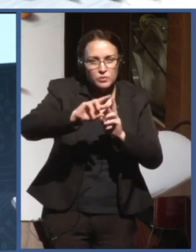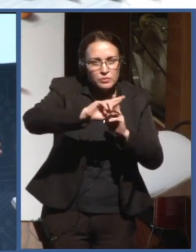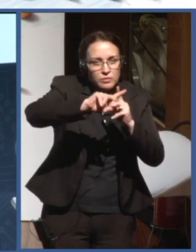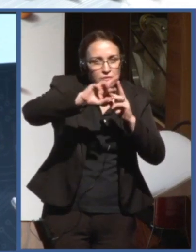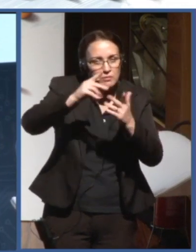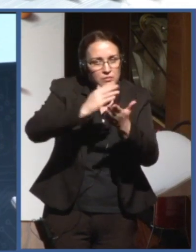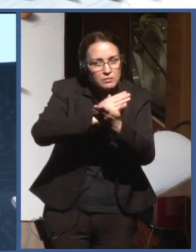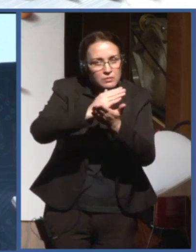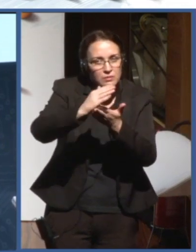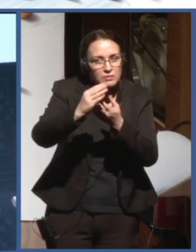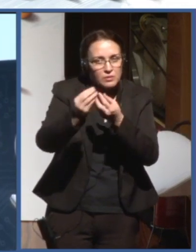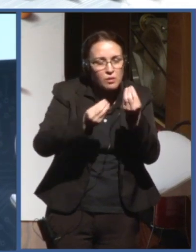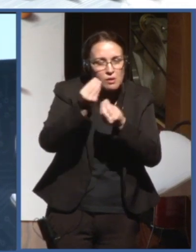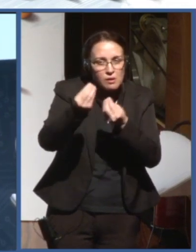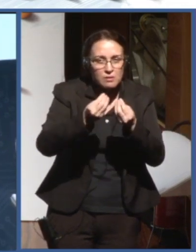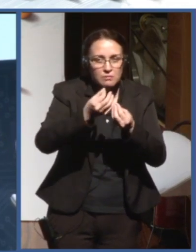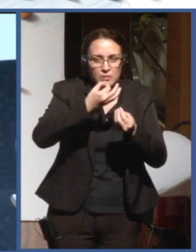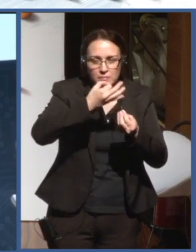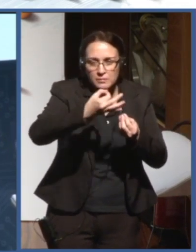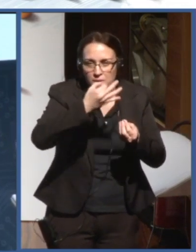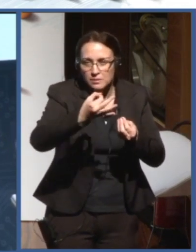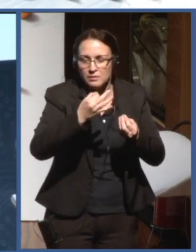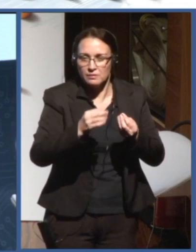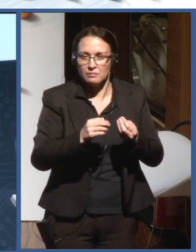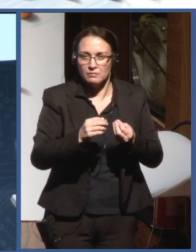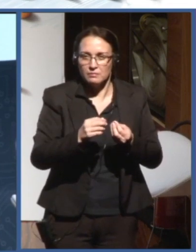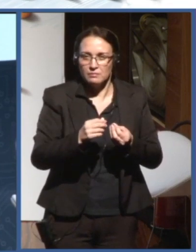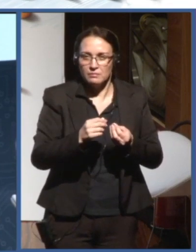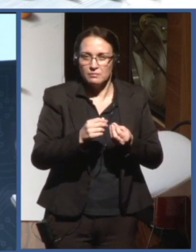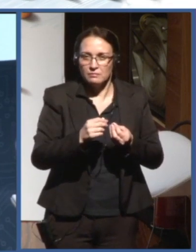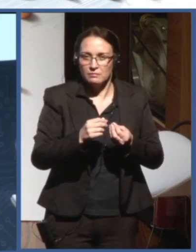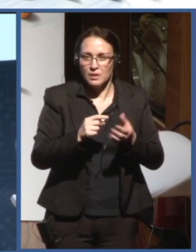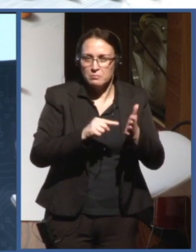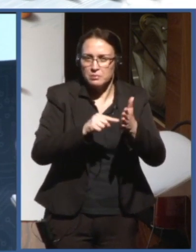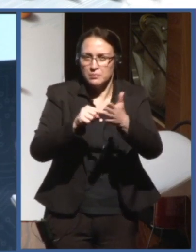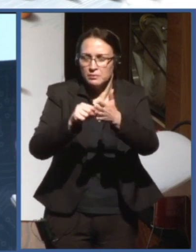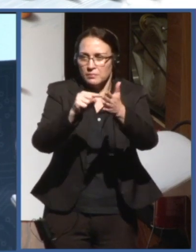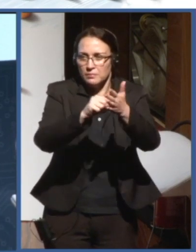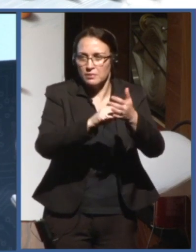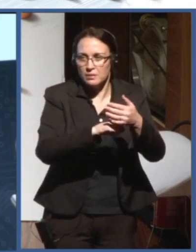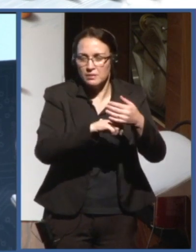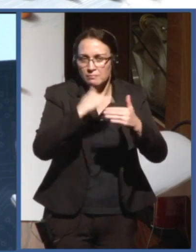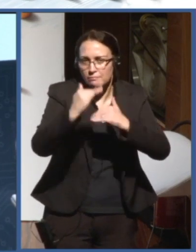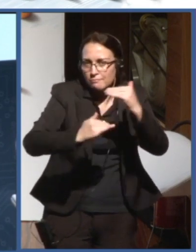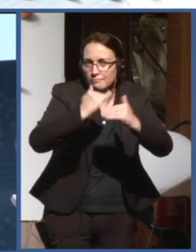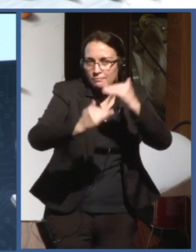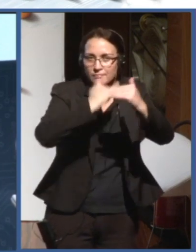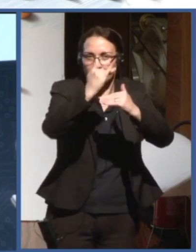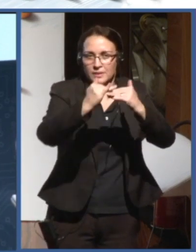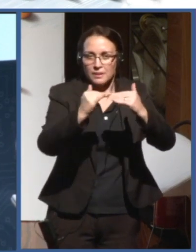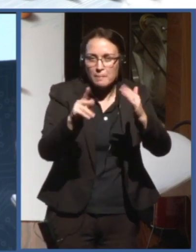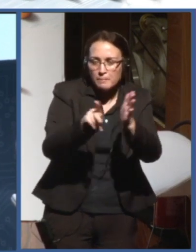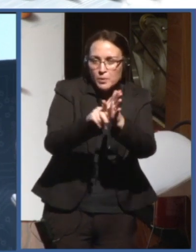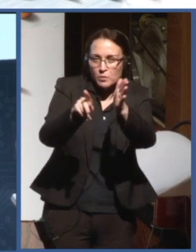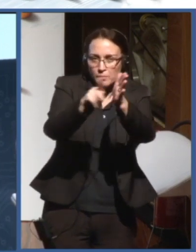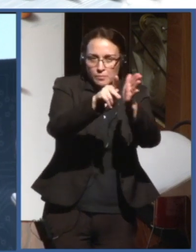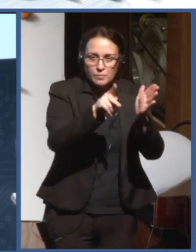cuáles son los avances, en qué áreas son específicos y desde ese punto de vista me parece que es muy importante tener